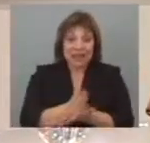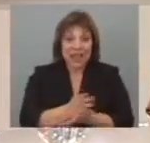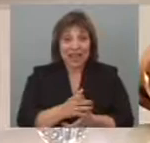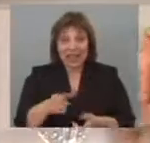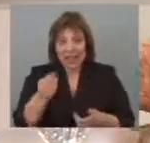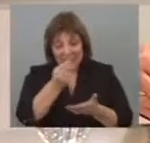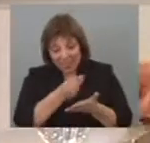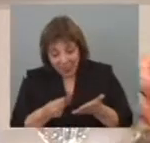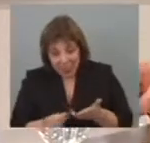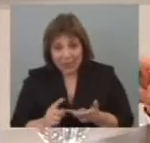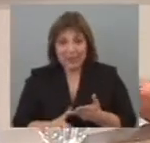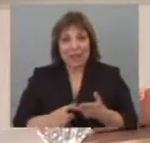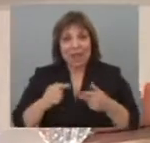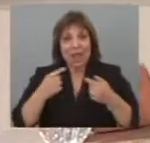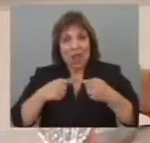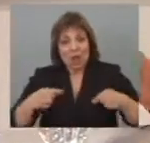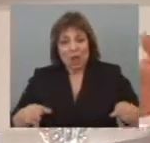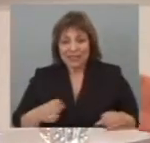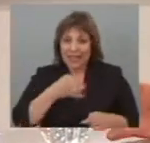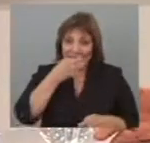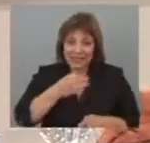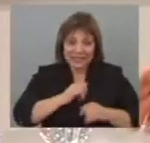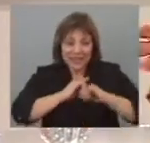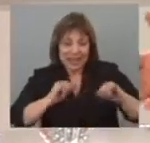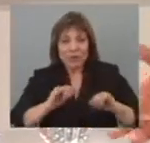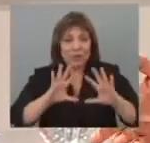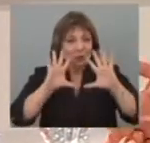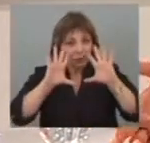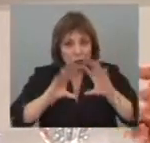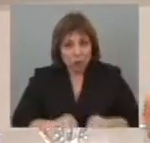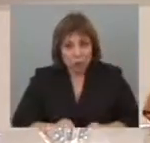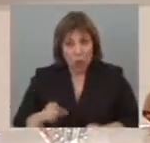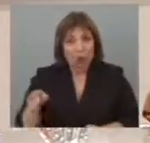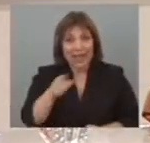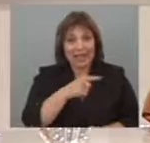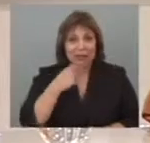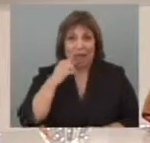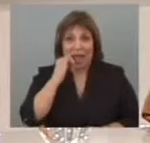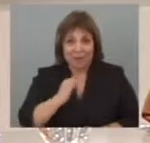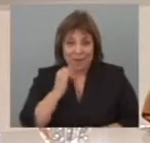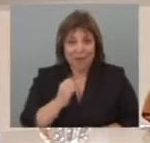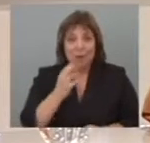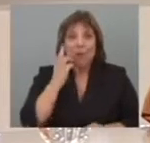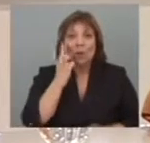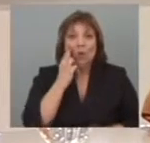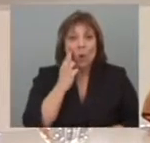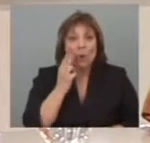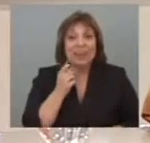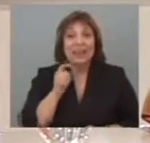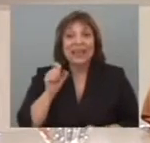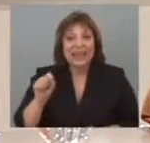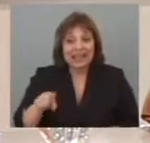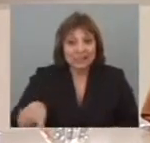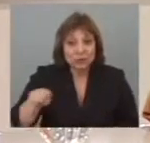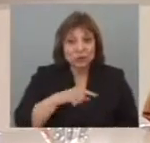el dibujito, las cosas que decían en la campaña, fueron cosas que dijeron ellos. Problemas que ellos tenían en